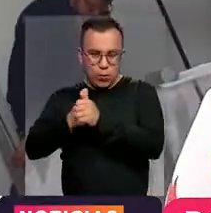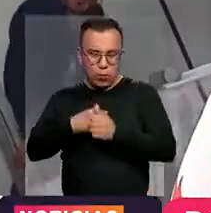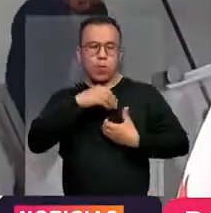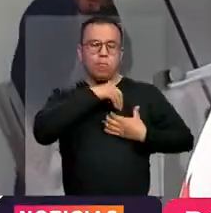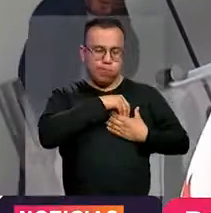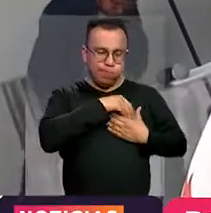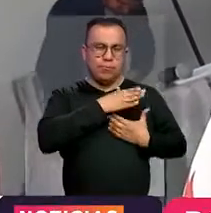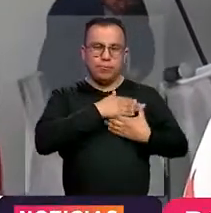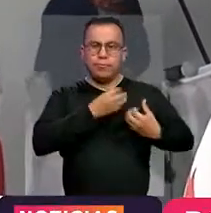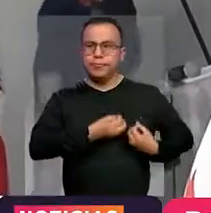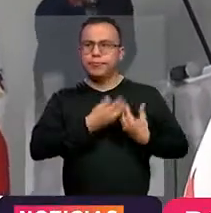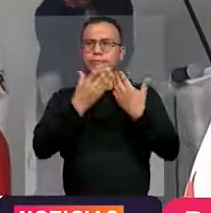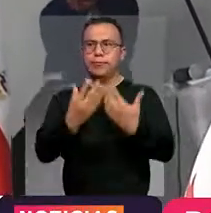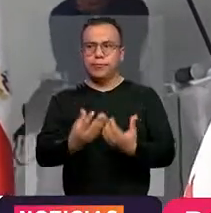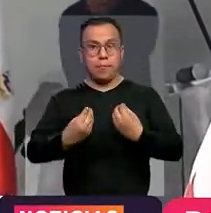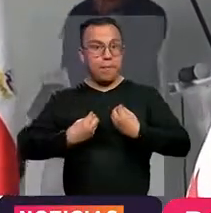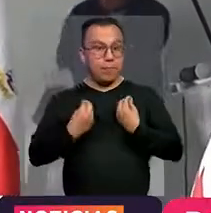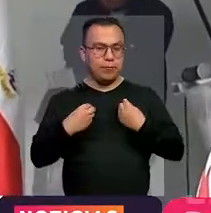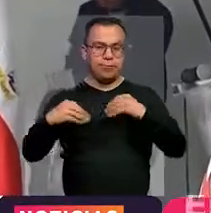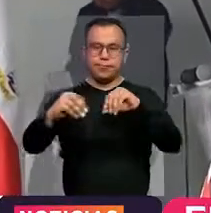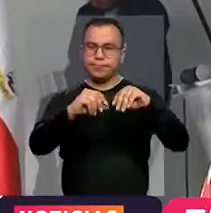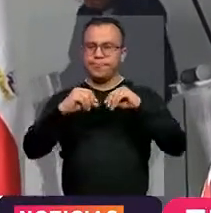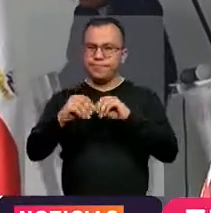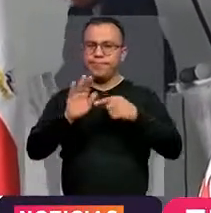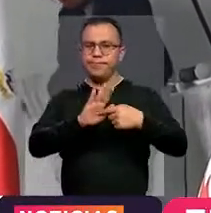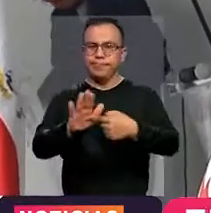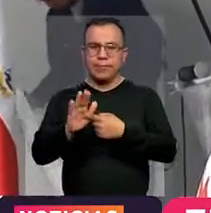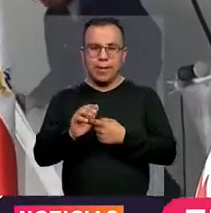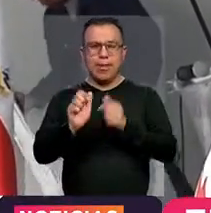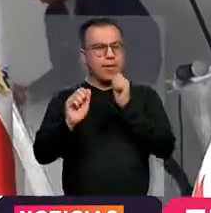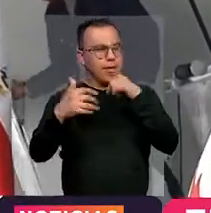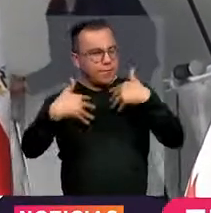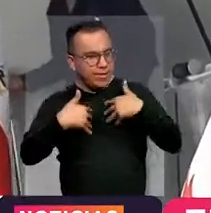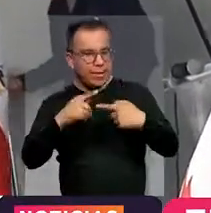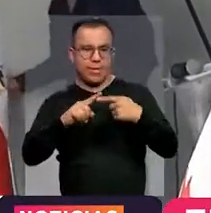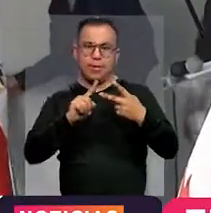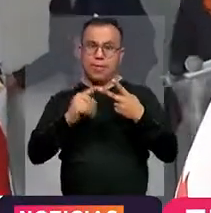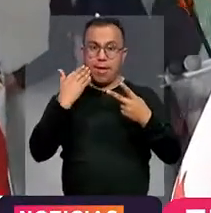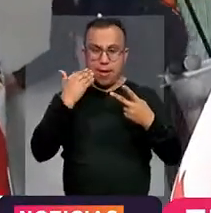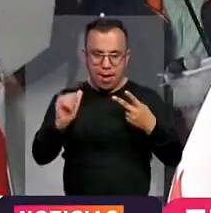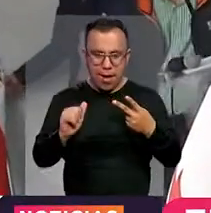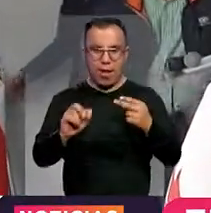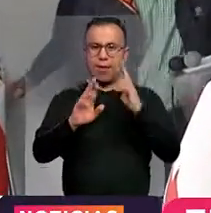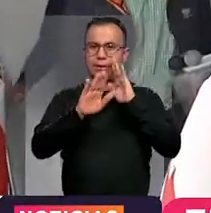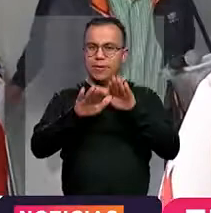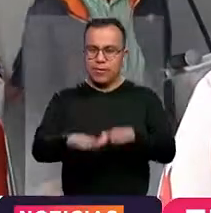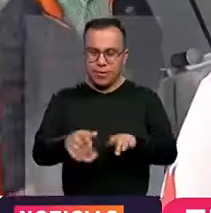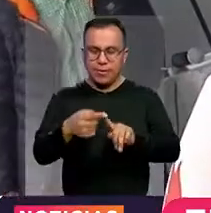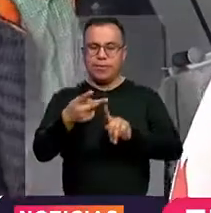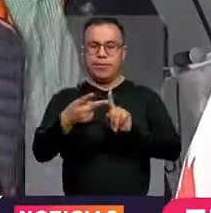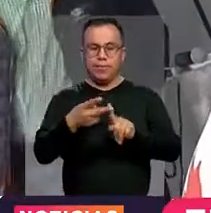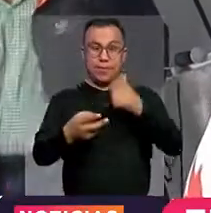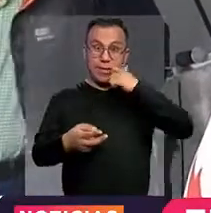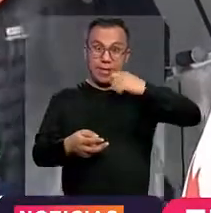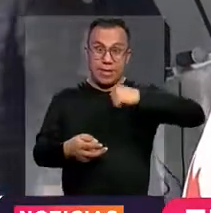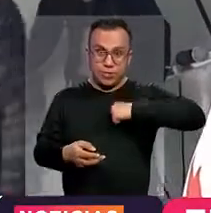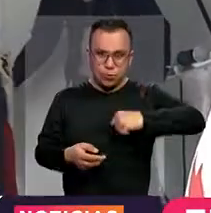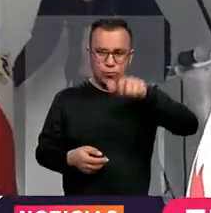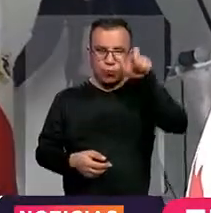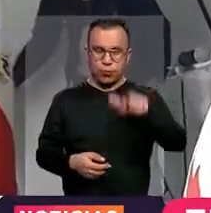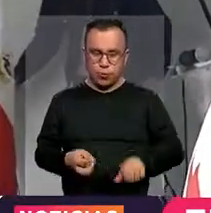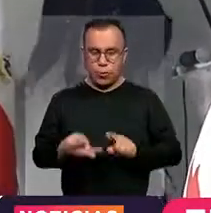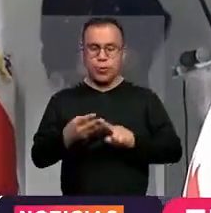las fuerzas vivas del territorio, representantes de víctimas, representantes de mujeres, representantes de derechos humanos, representantes